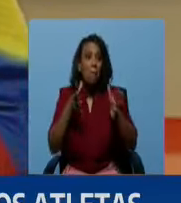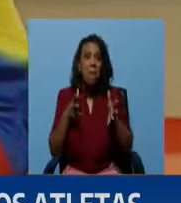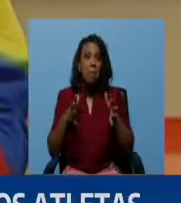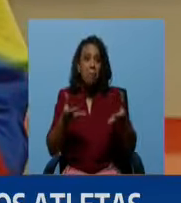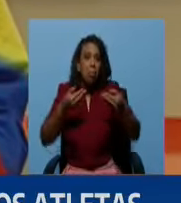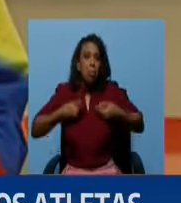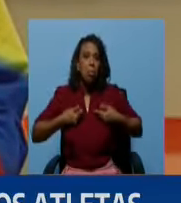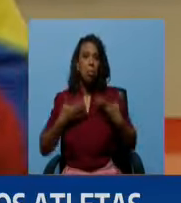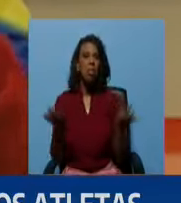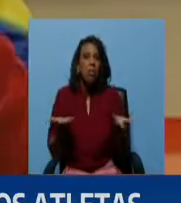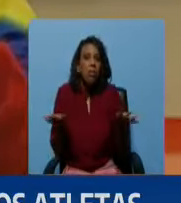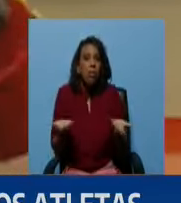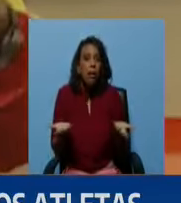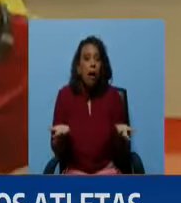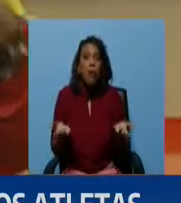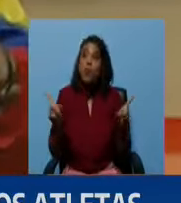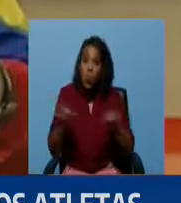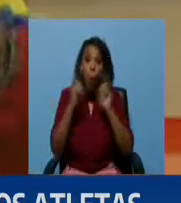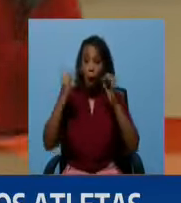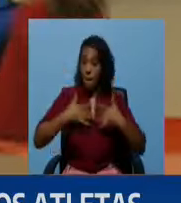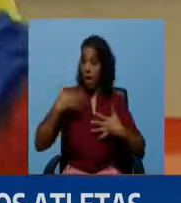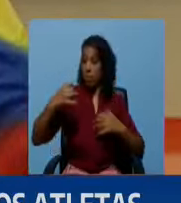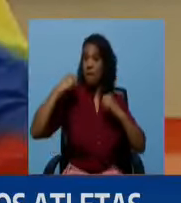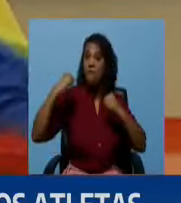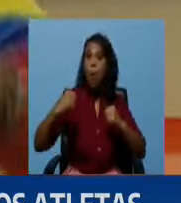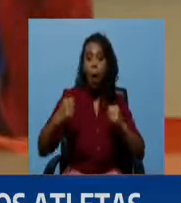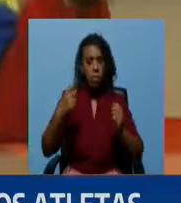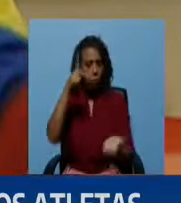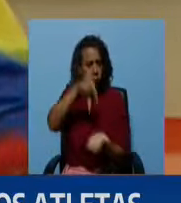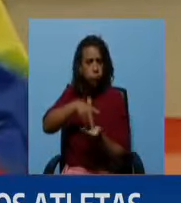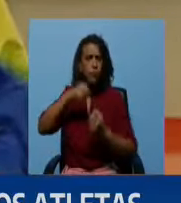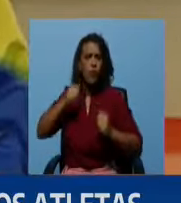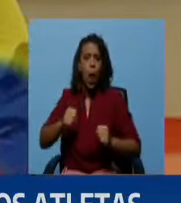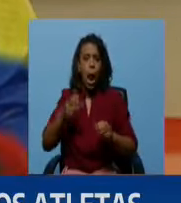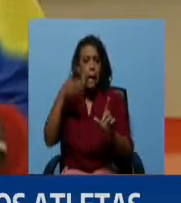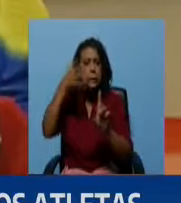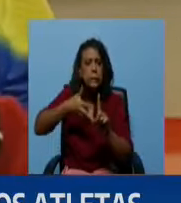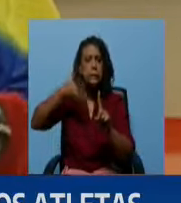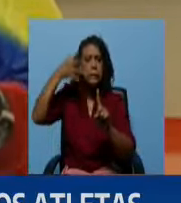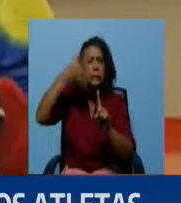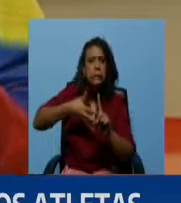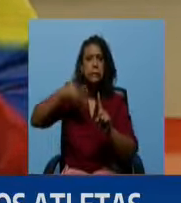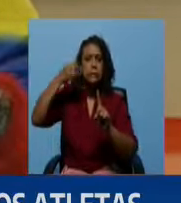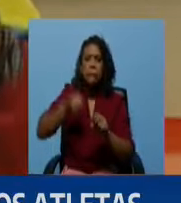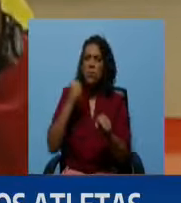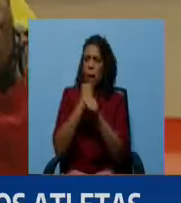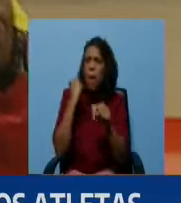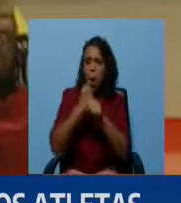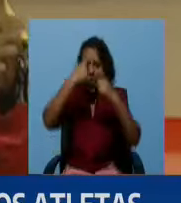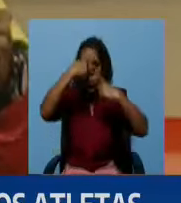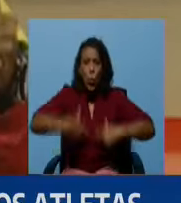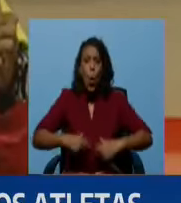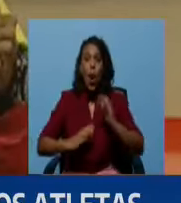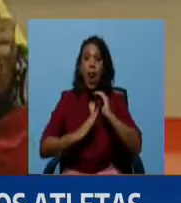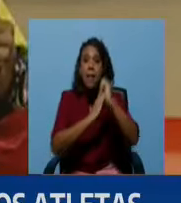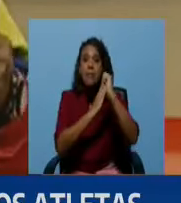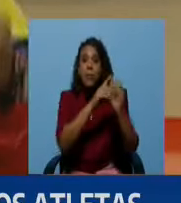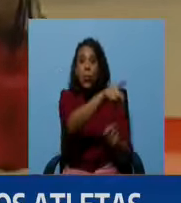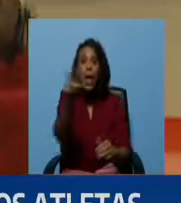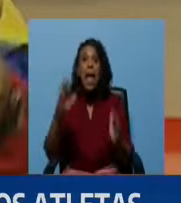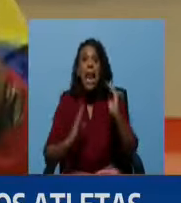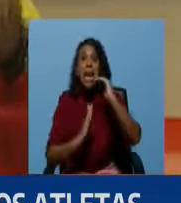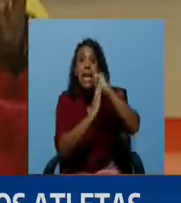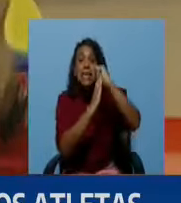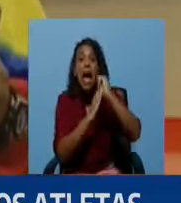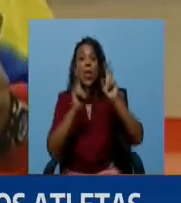llega, igual el espíritu deportivo está presente, la dedicación. Ustedes tienen que convertirse en líderes